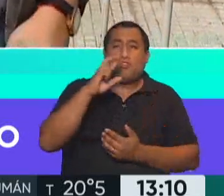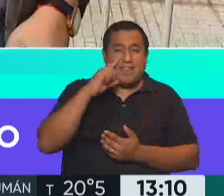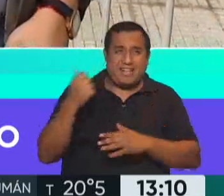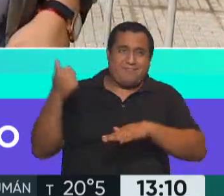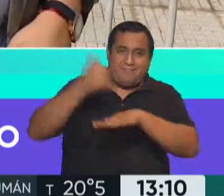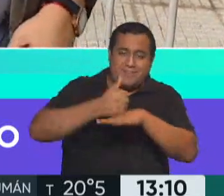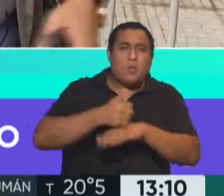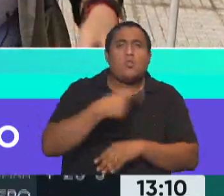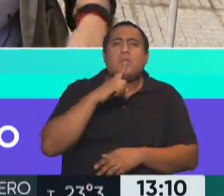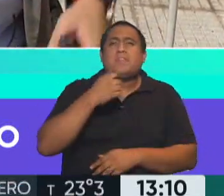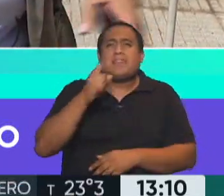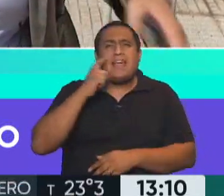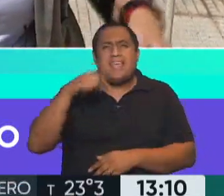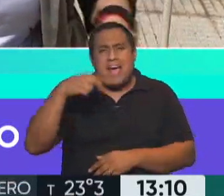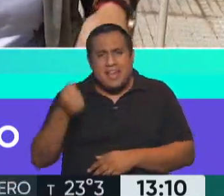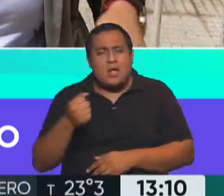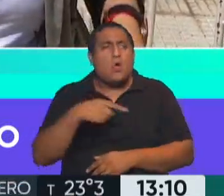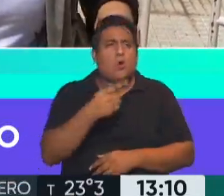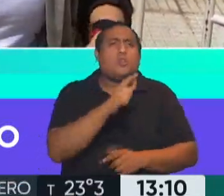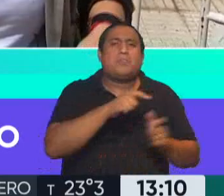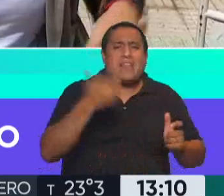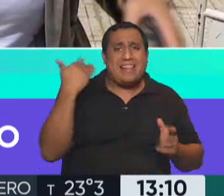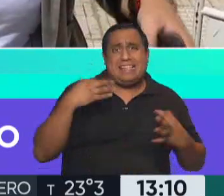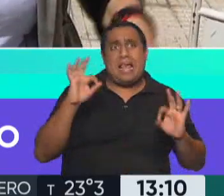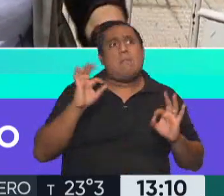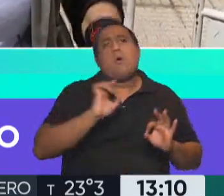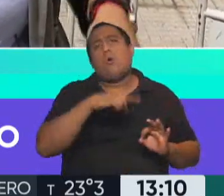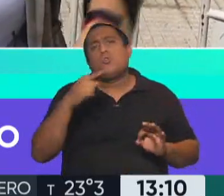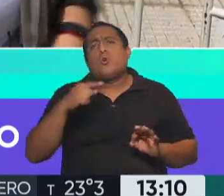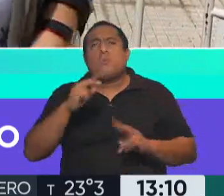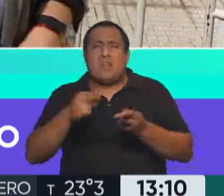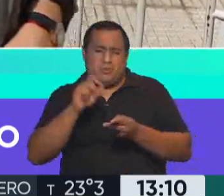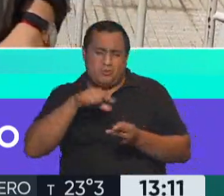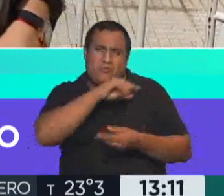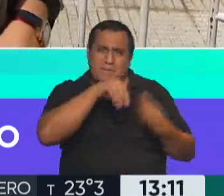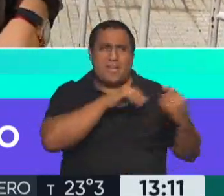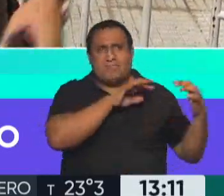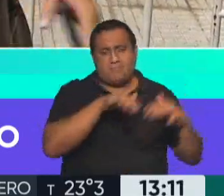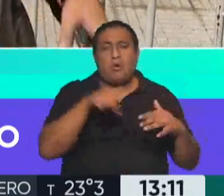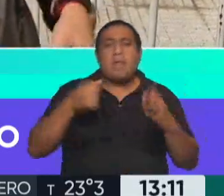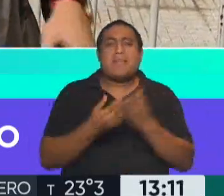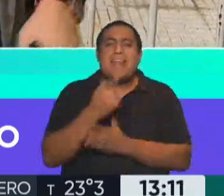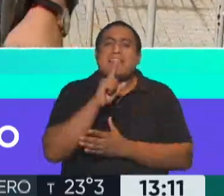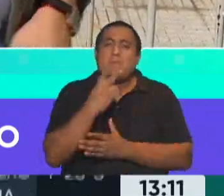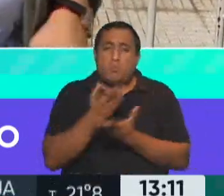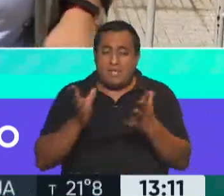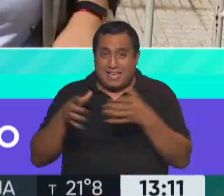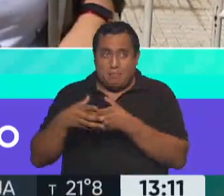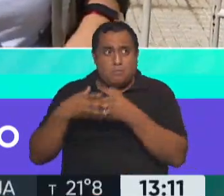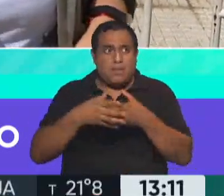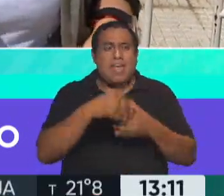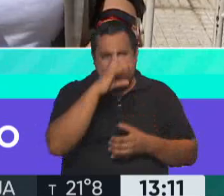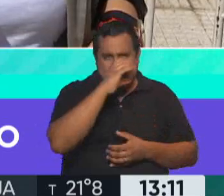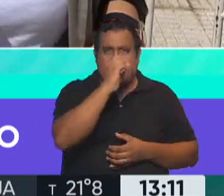Tayana también, además, sobrevivientes, familiares. Pero hoy a la mañana un equipo de la televisión pública habló con la embajadora